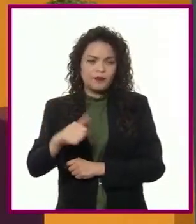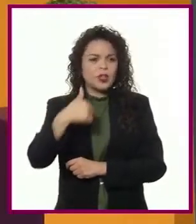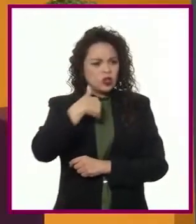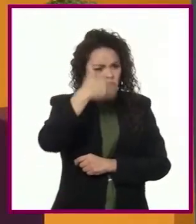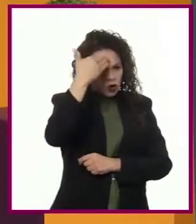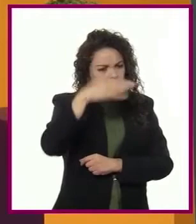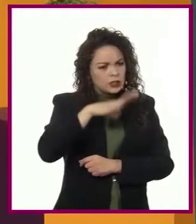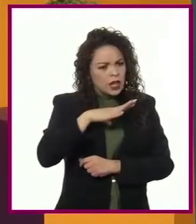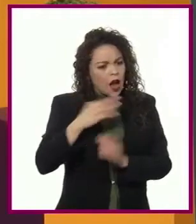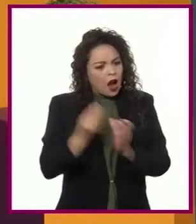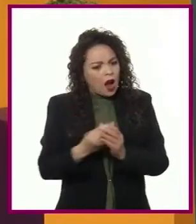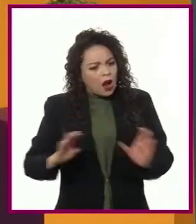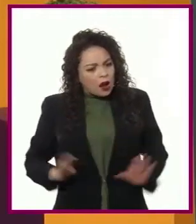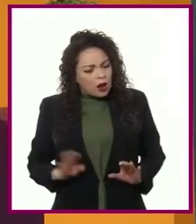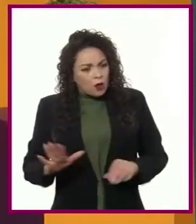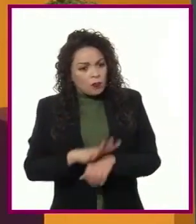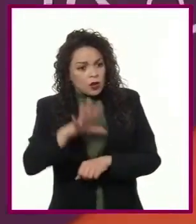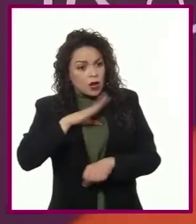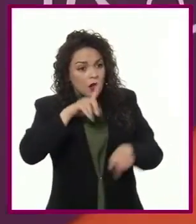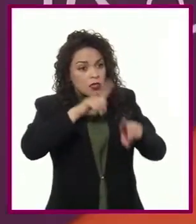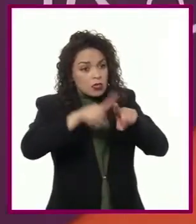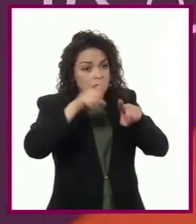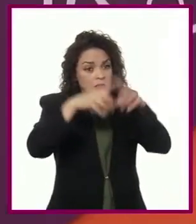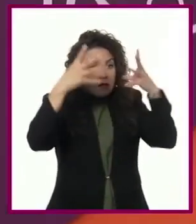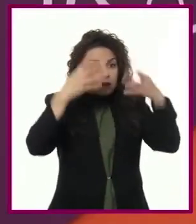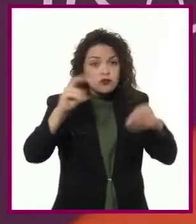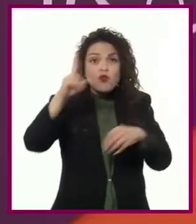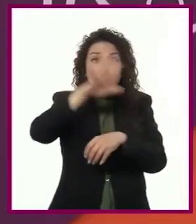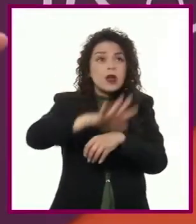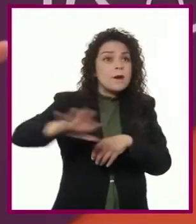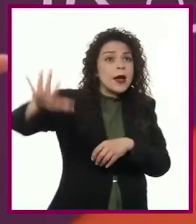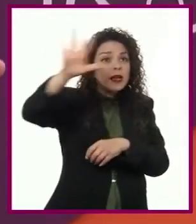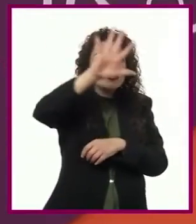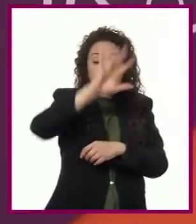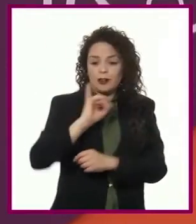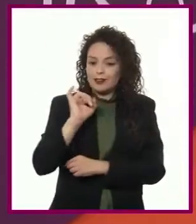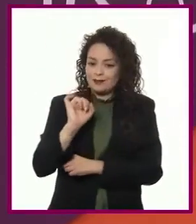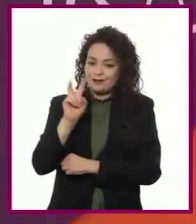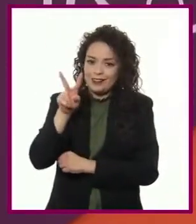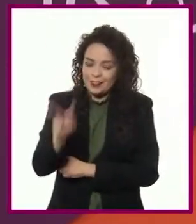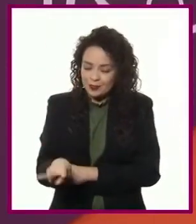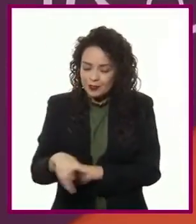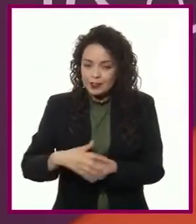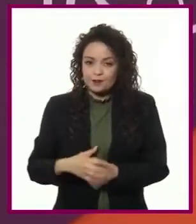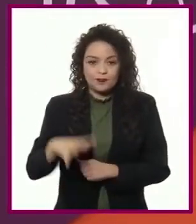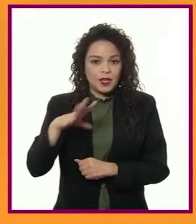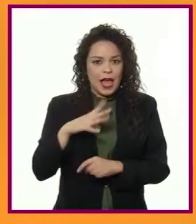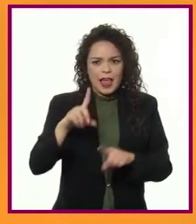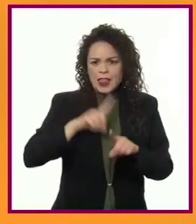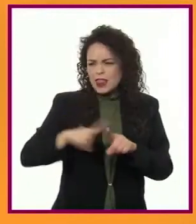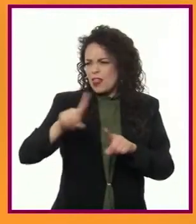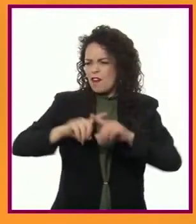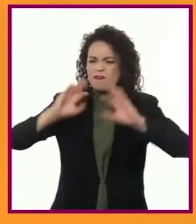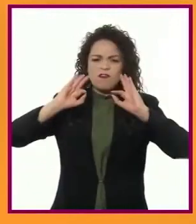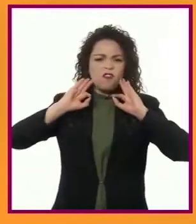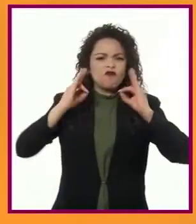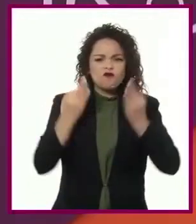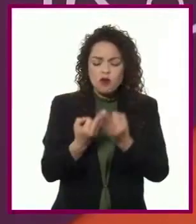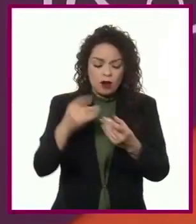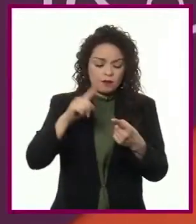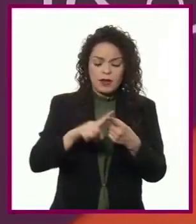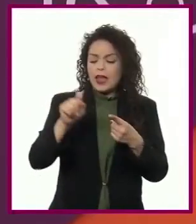se encuentra una gran cantidad de ellas. Es correcto. Hay galaxias de todas las formas y